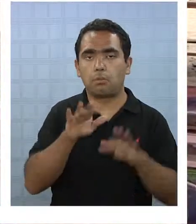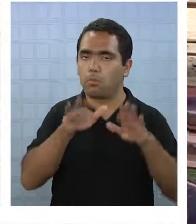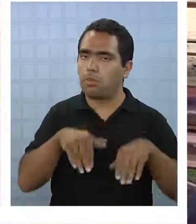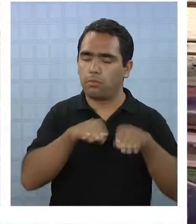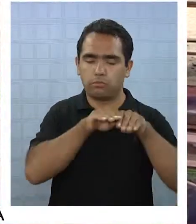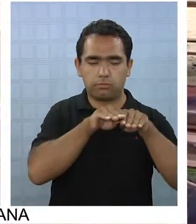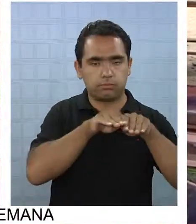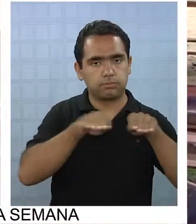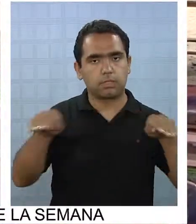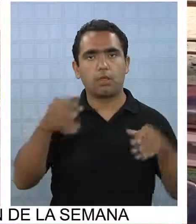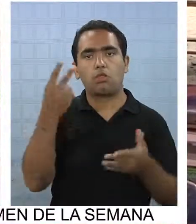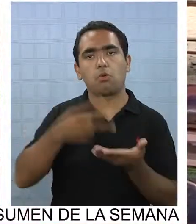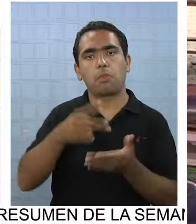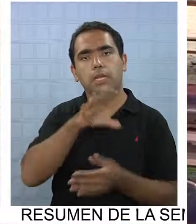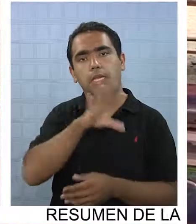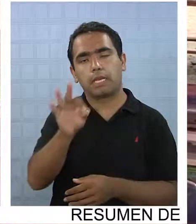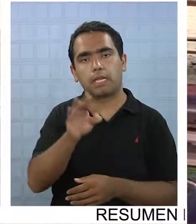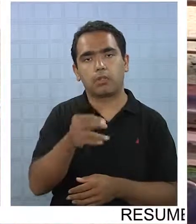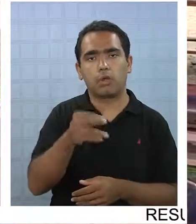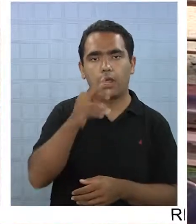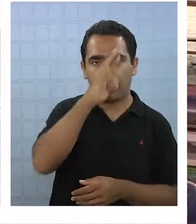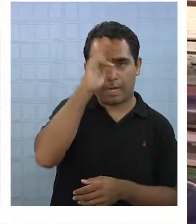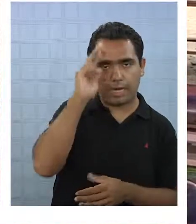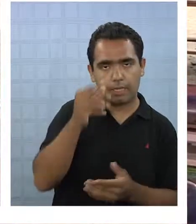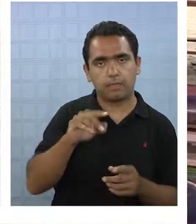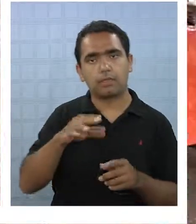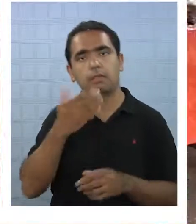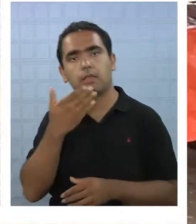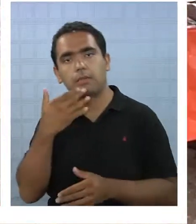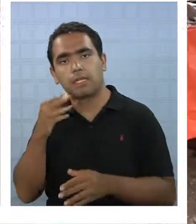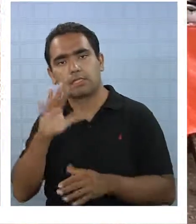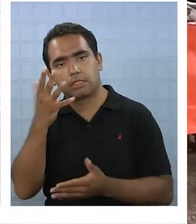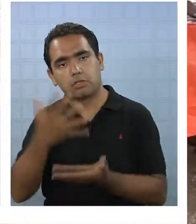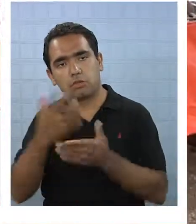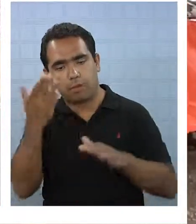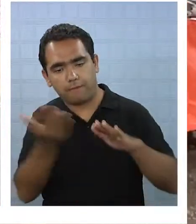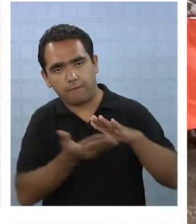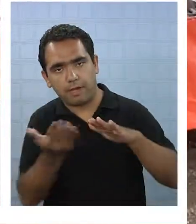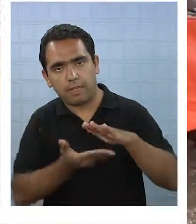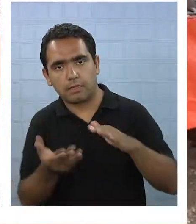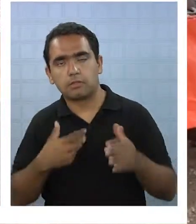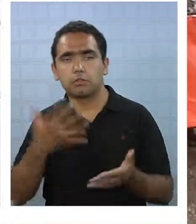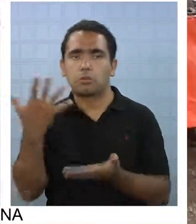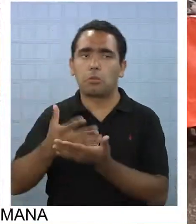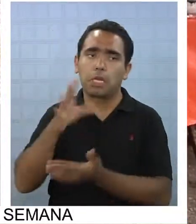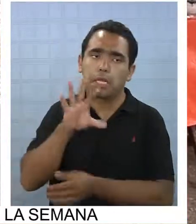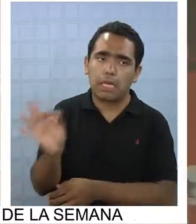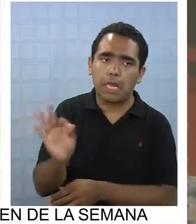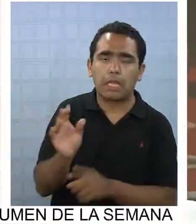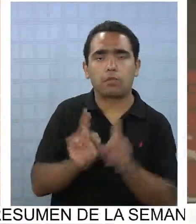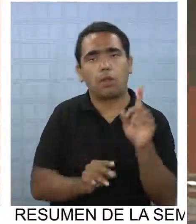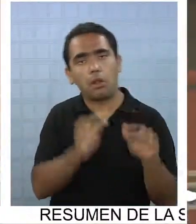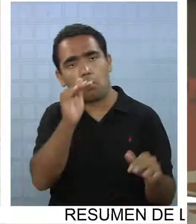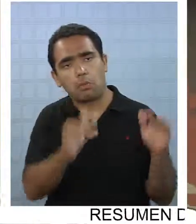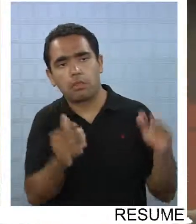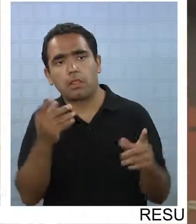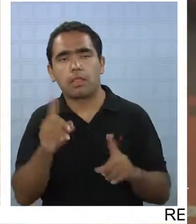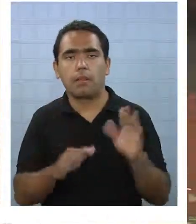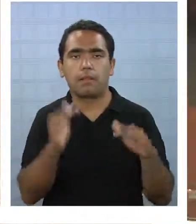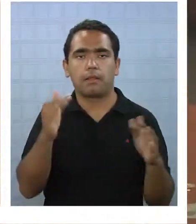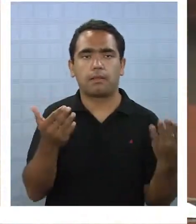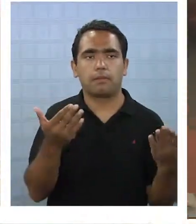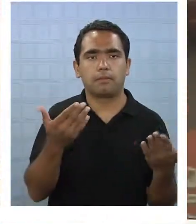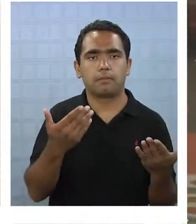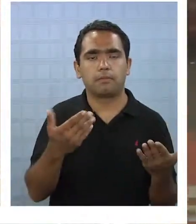Dos quinientos kilos reinetas enteras, cinco mil fileteados, cinco quinientos algunos, depende del comerciante acá y